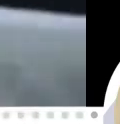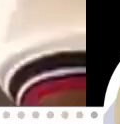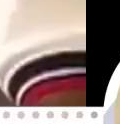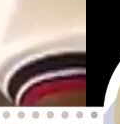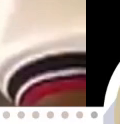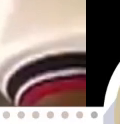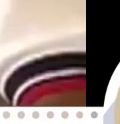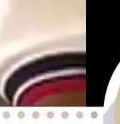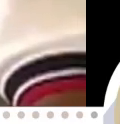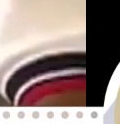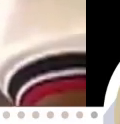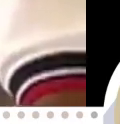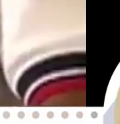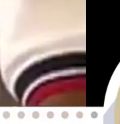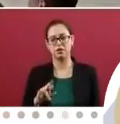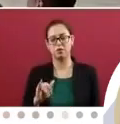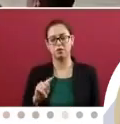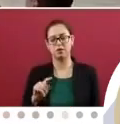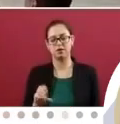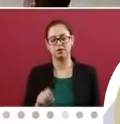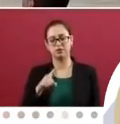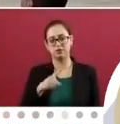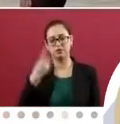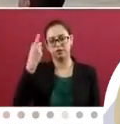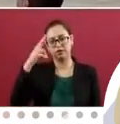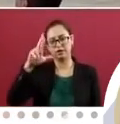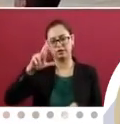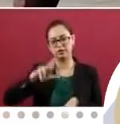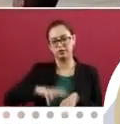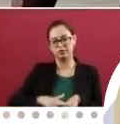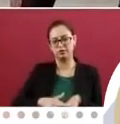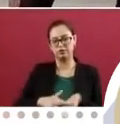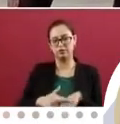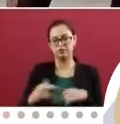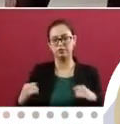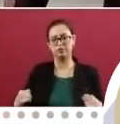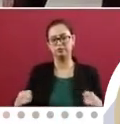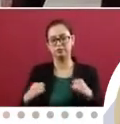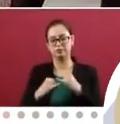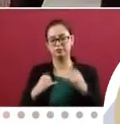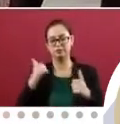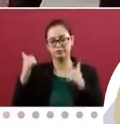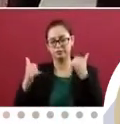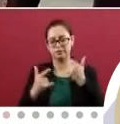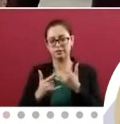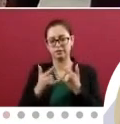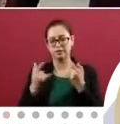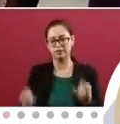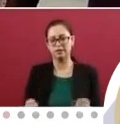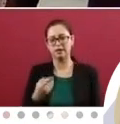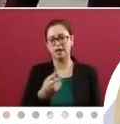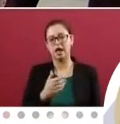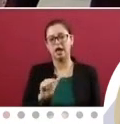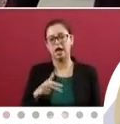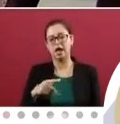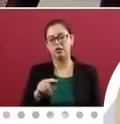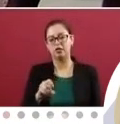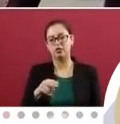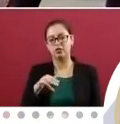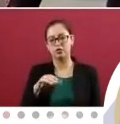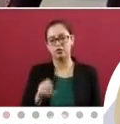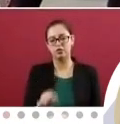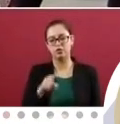no existiera la posibilidad legalmente, le pedía a su compadre, a Miguel Rincón Arredondo, que